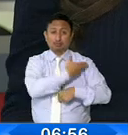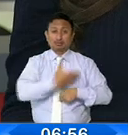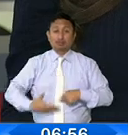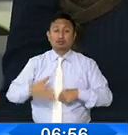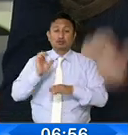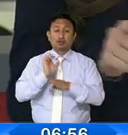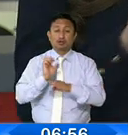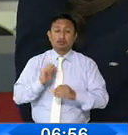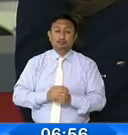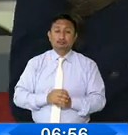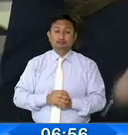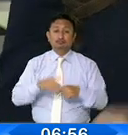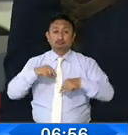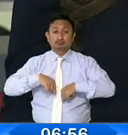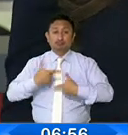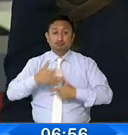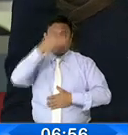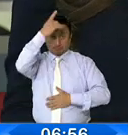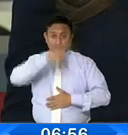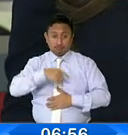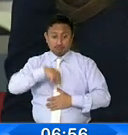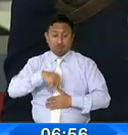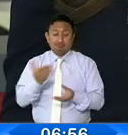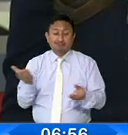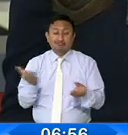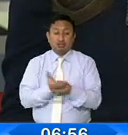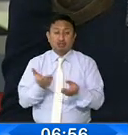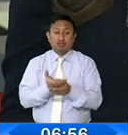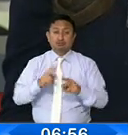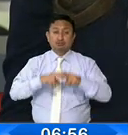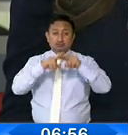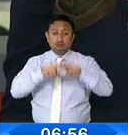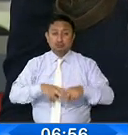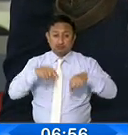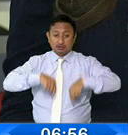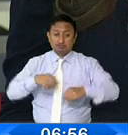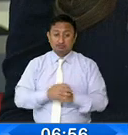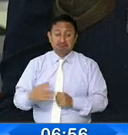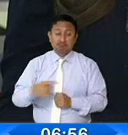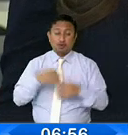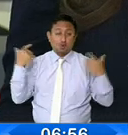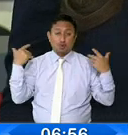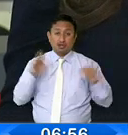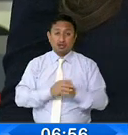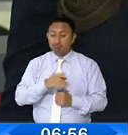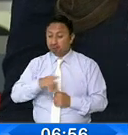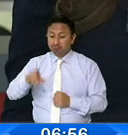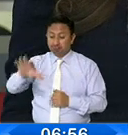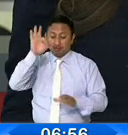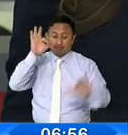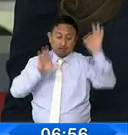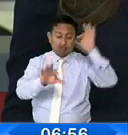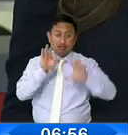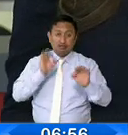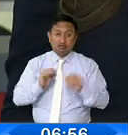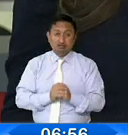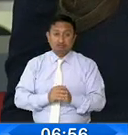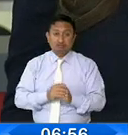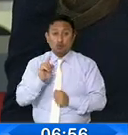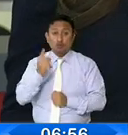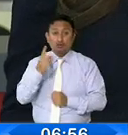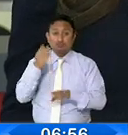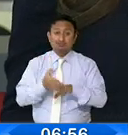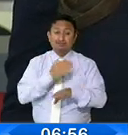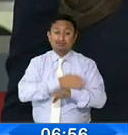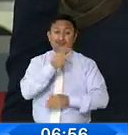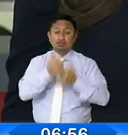esta resolución, las actas a verificar se seleccionarían de forma aleatoria y no serían específicas como pedía el candidato